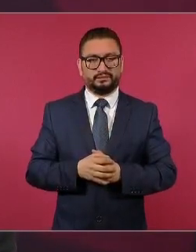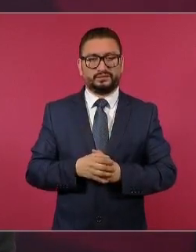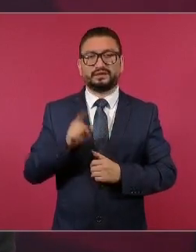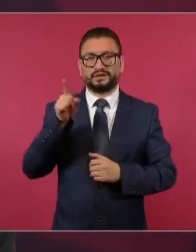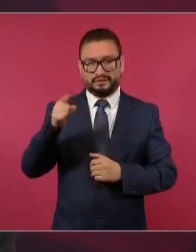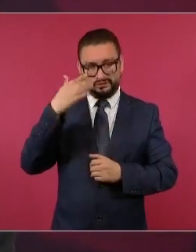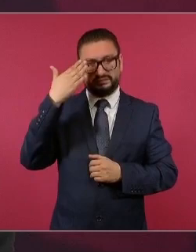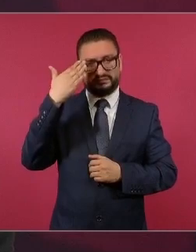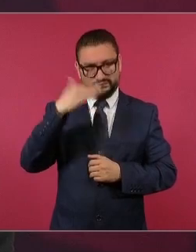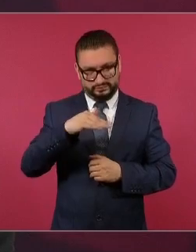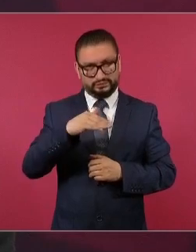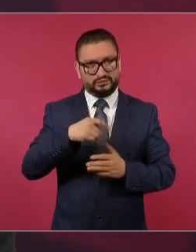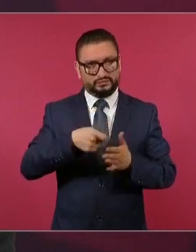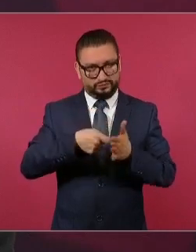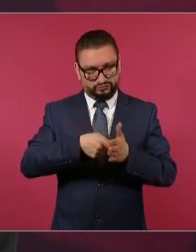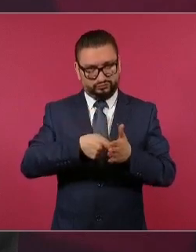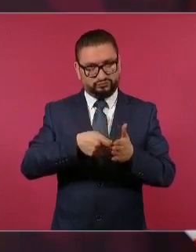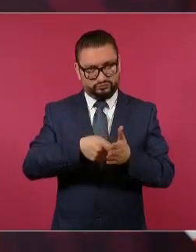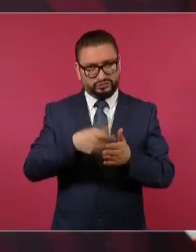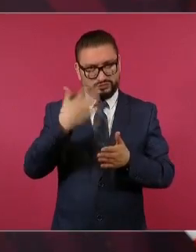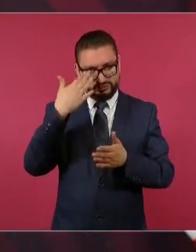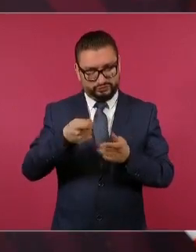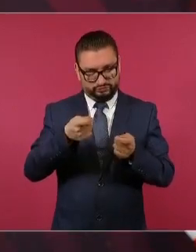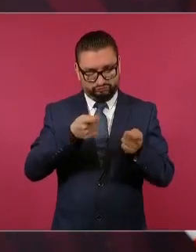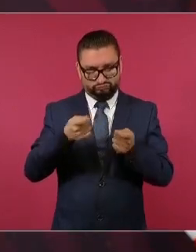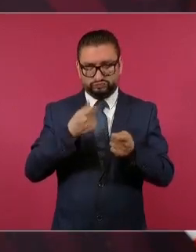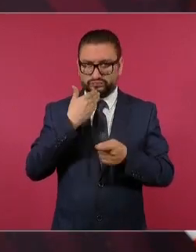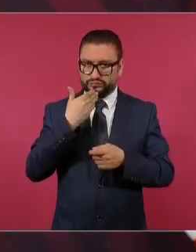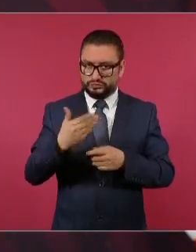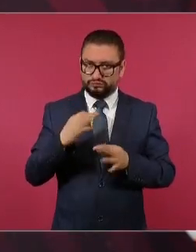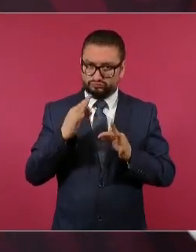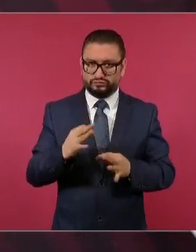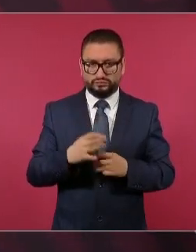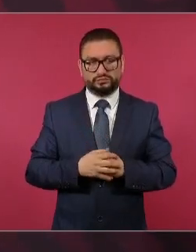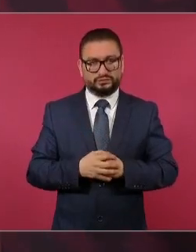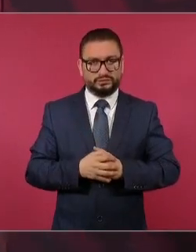sabe apretar. A veces en este